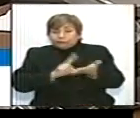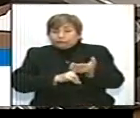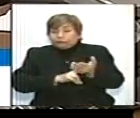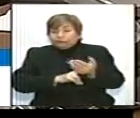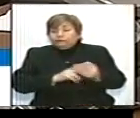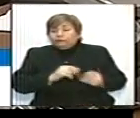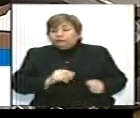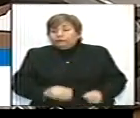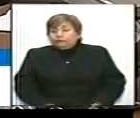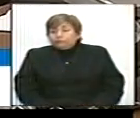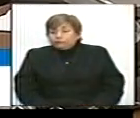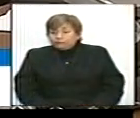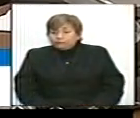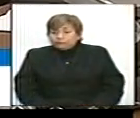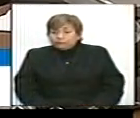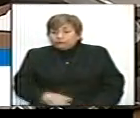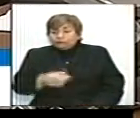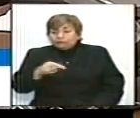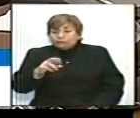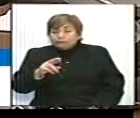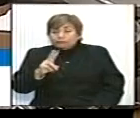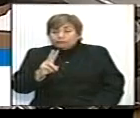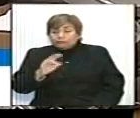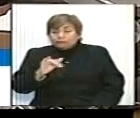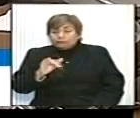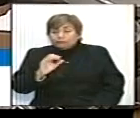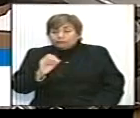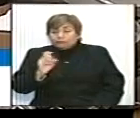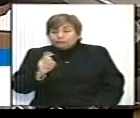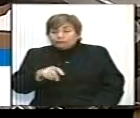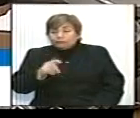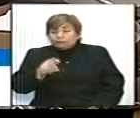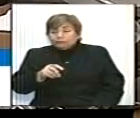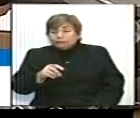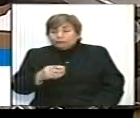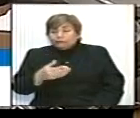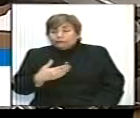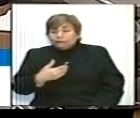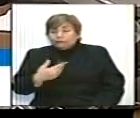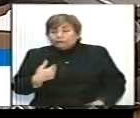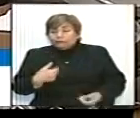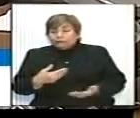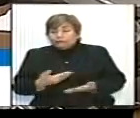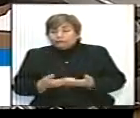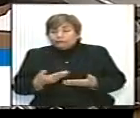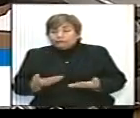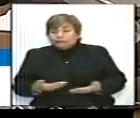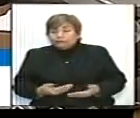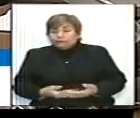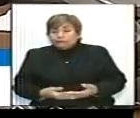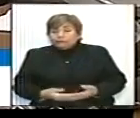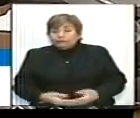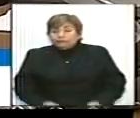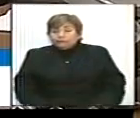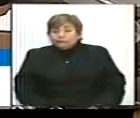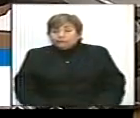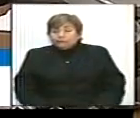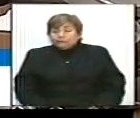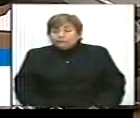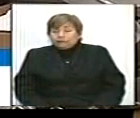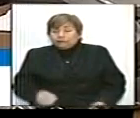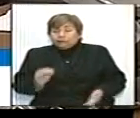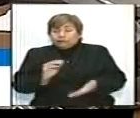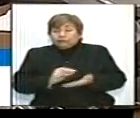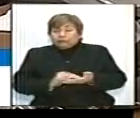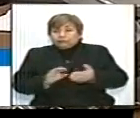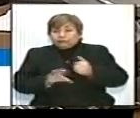previos. Como actos previos son todos los actos que se requieren en coordinación con Contraloría para aprobar un informe previo y armar